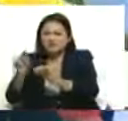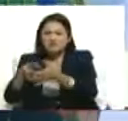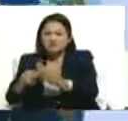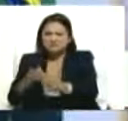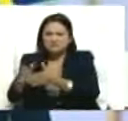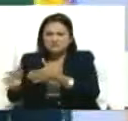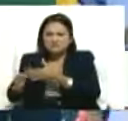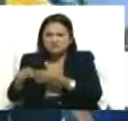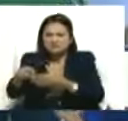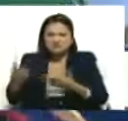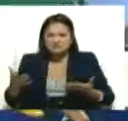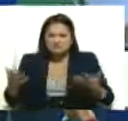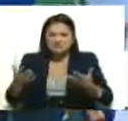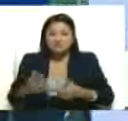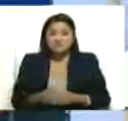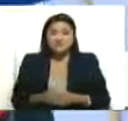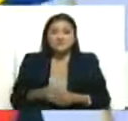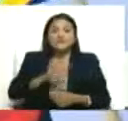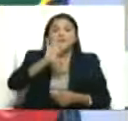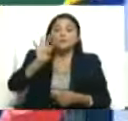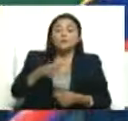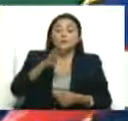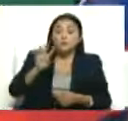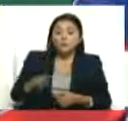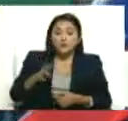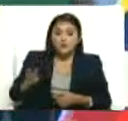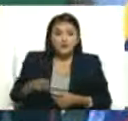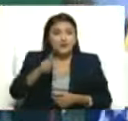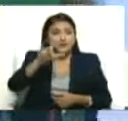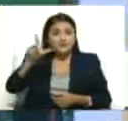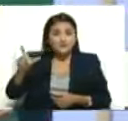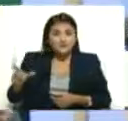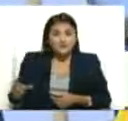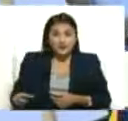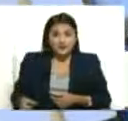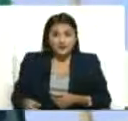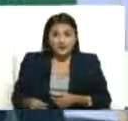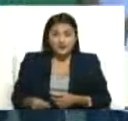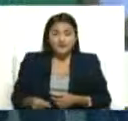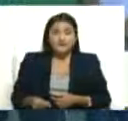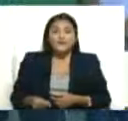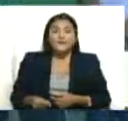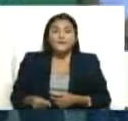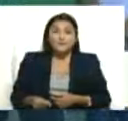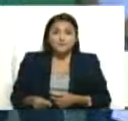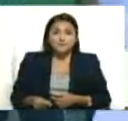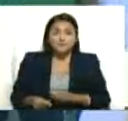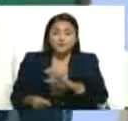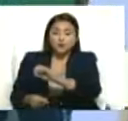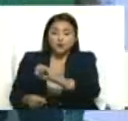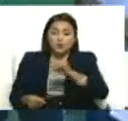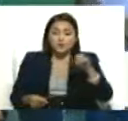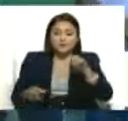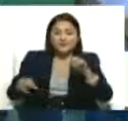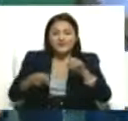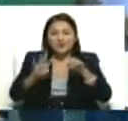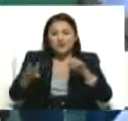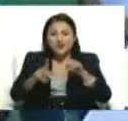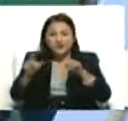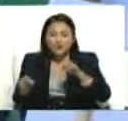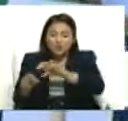es? La Guayana, pero la Guayana desde el margen oeste del río